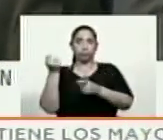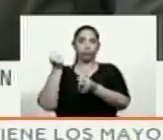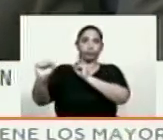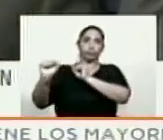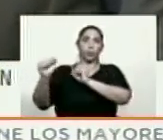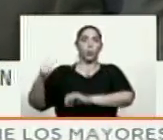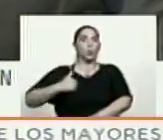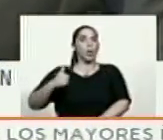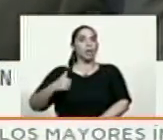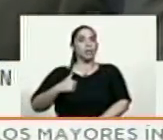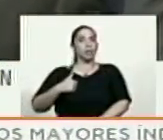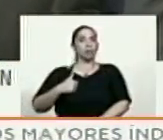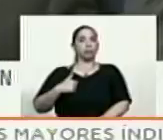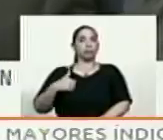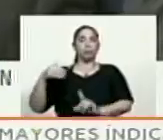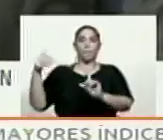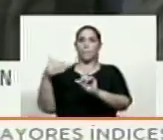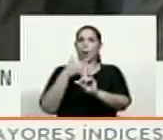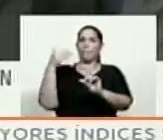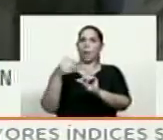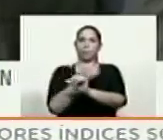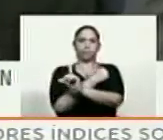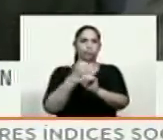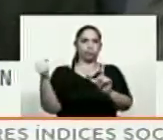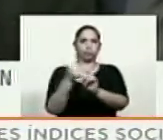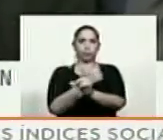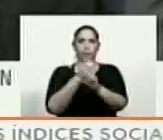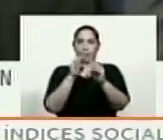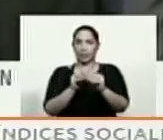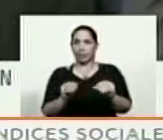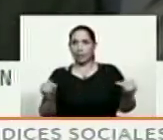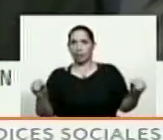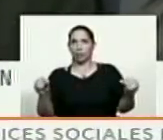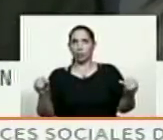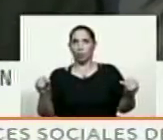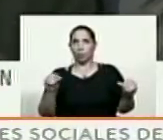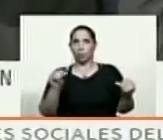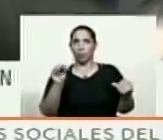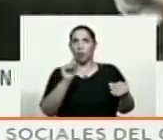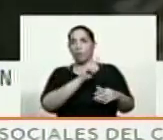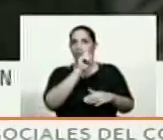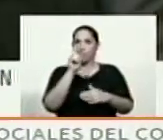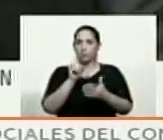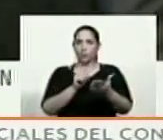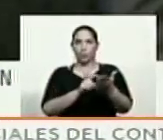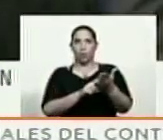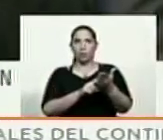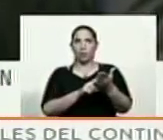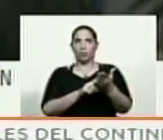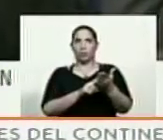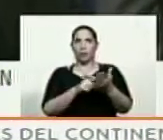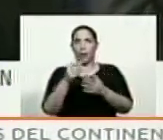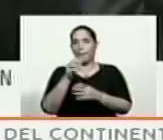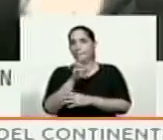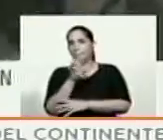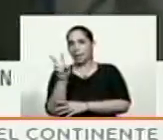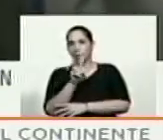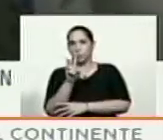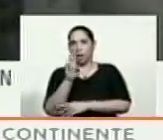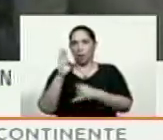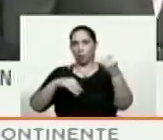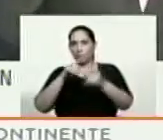tipo de ataque al territorio y a la integridad territorial de la República Bolivariana de Venezuela. Esta última pregunta por